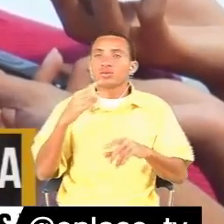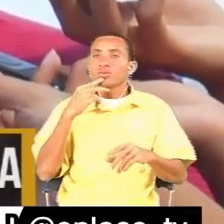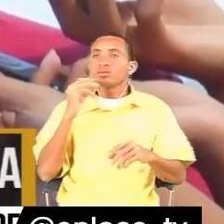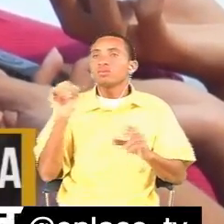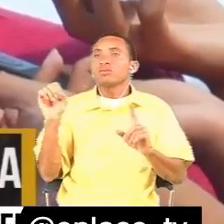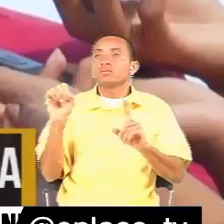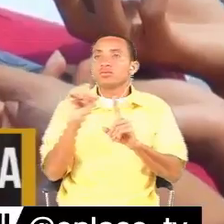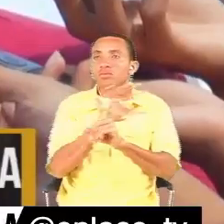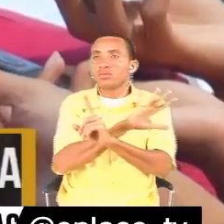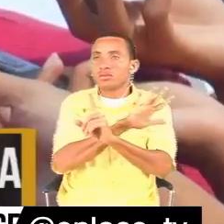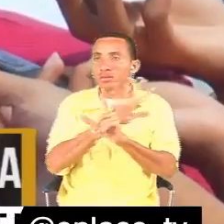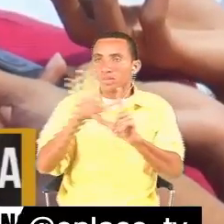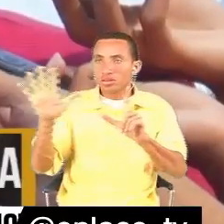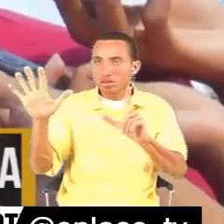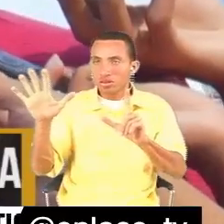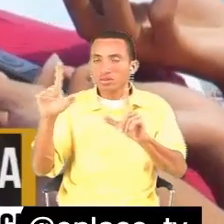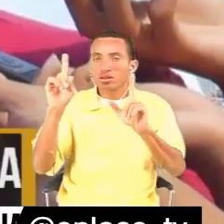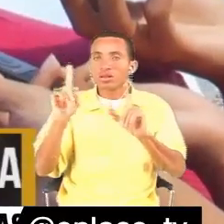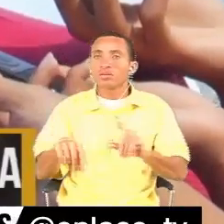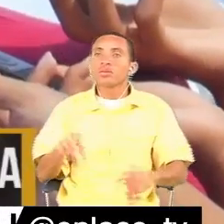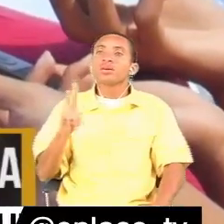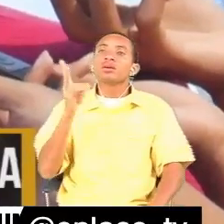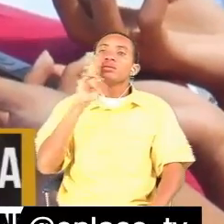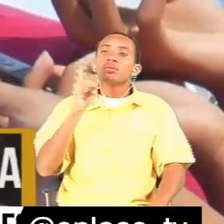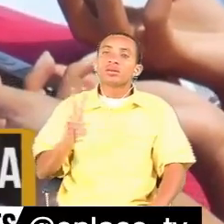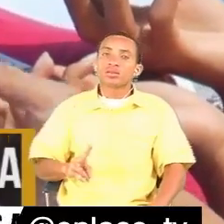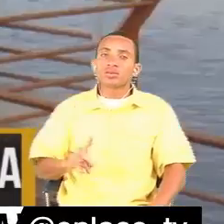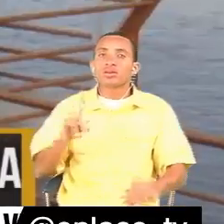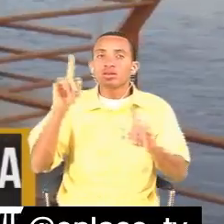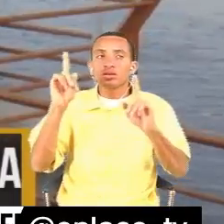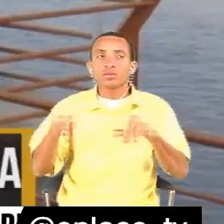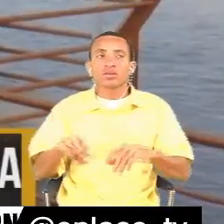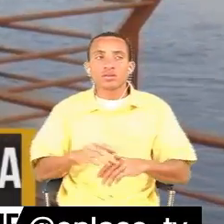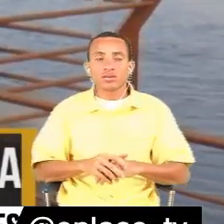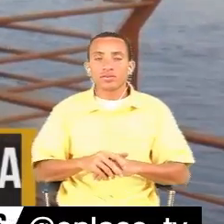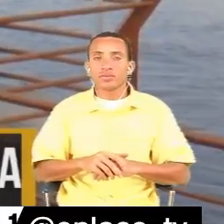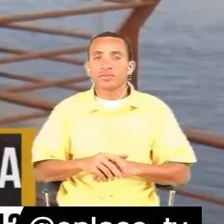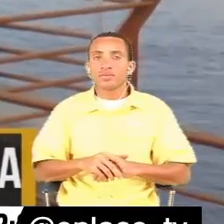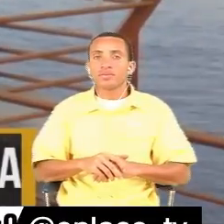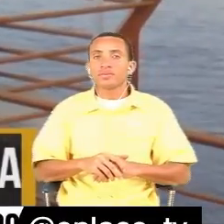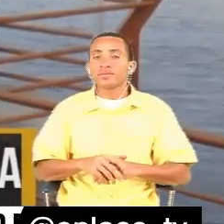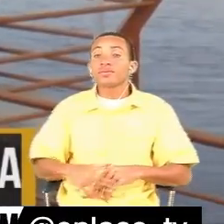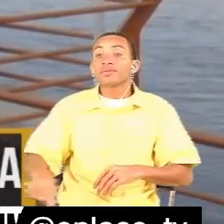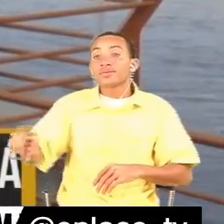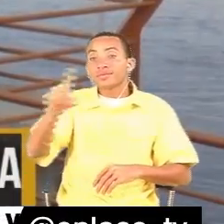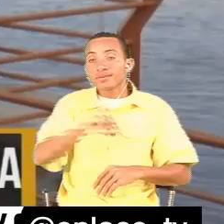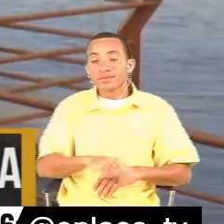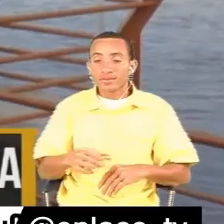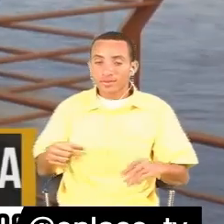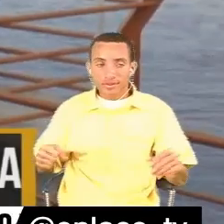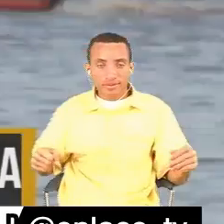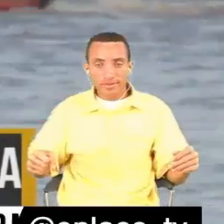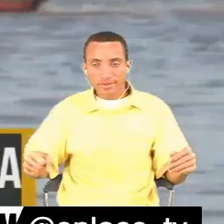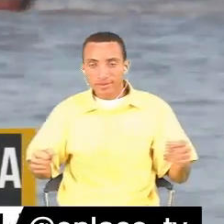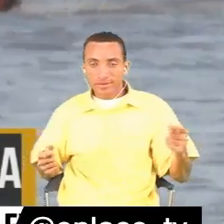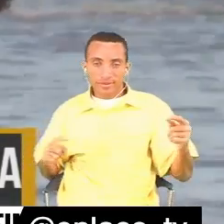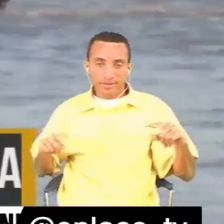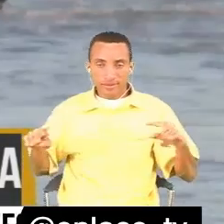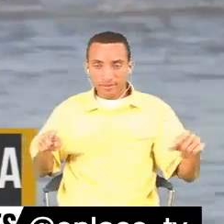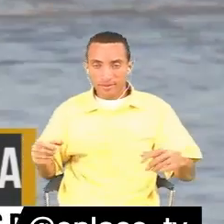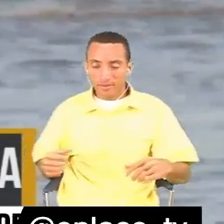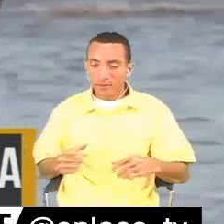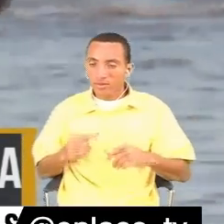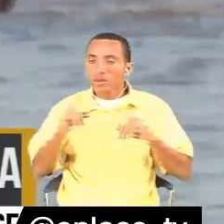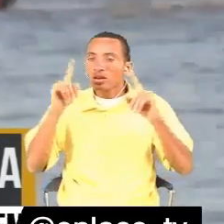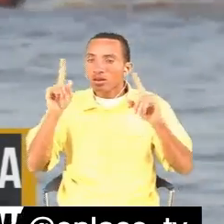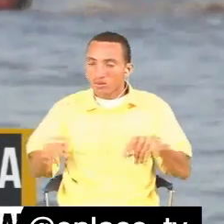piloto de Venezuela, eso que nunca ha sido, nosotros nunca. Consideran estos pilotos barranqueños que ellos cuentan con la experiencia para